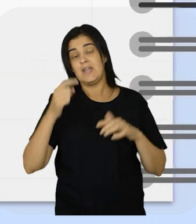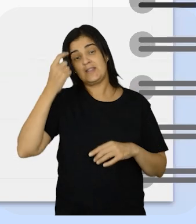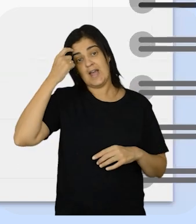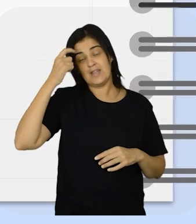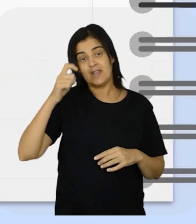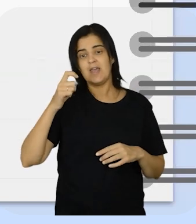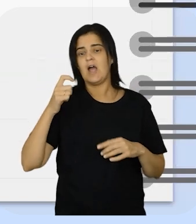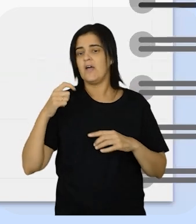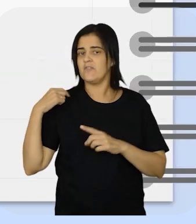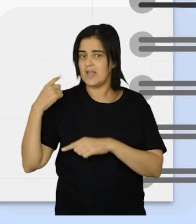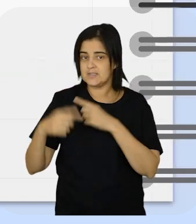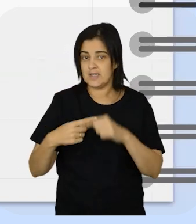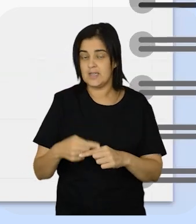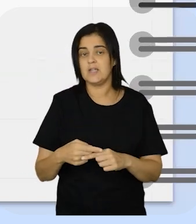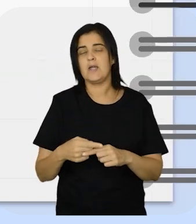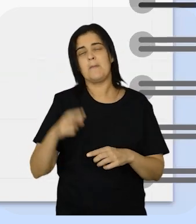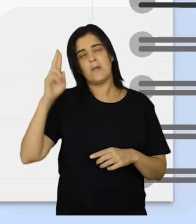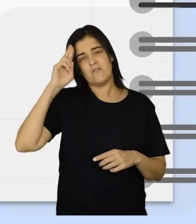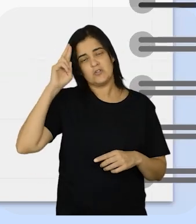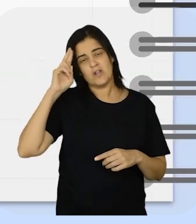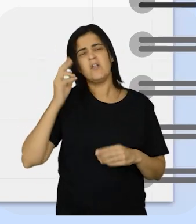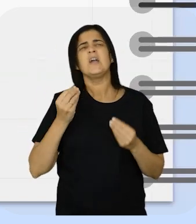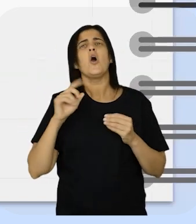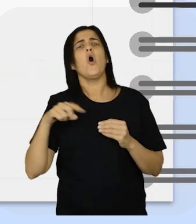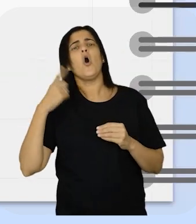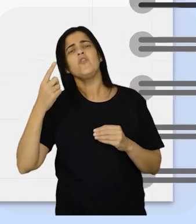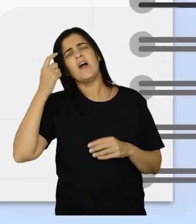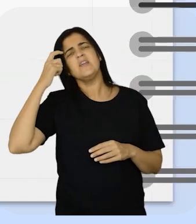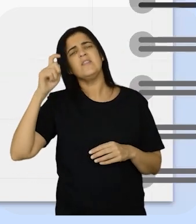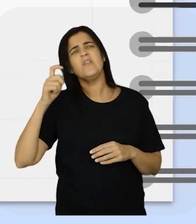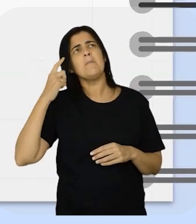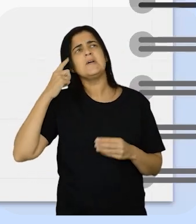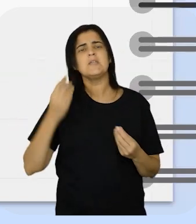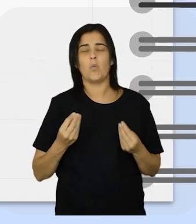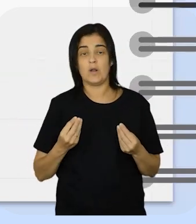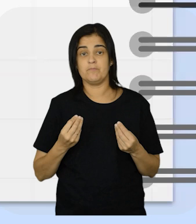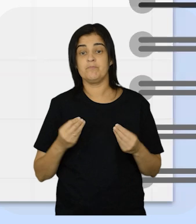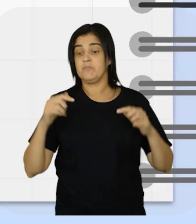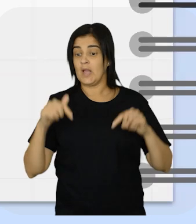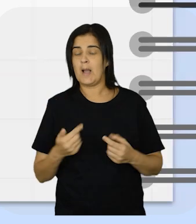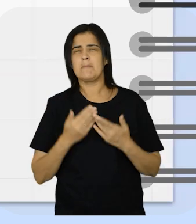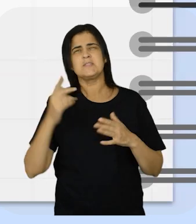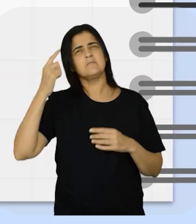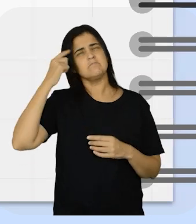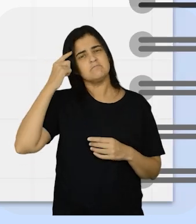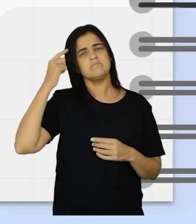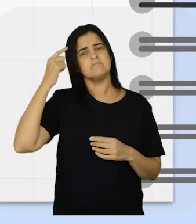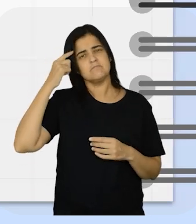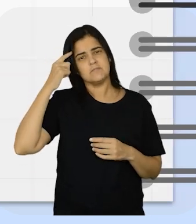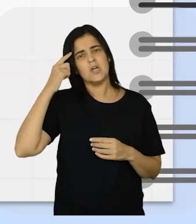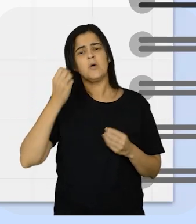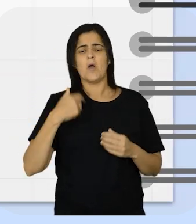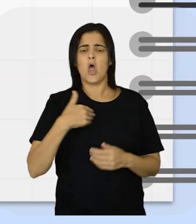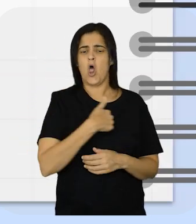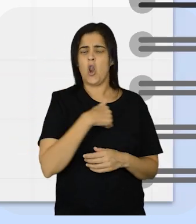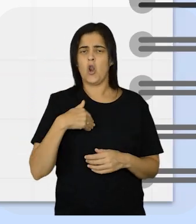de seguir reflexionando, es, ¿qué otras ideas se le ocurren? Yo acá me puse a reflexionar sobre mi rol